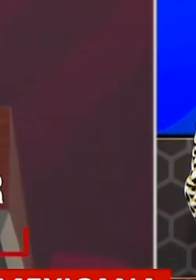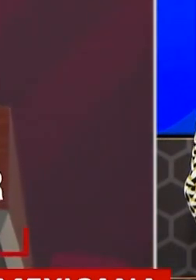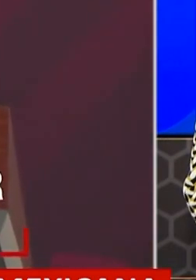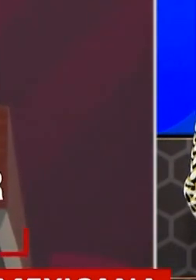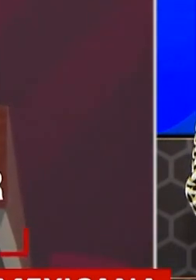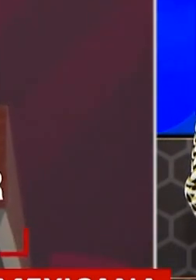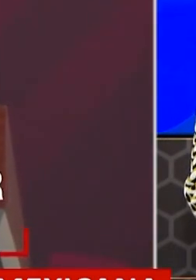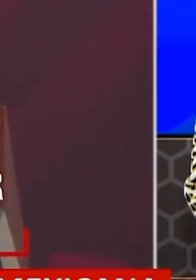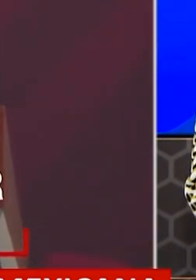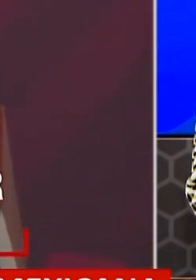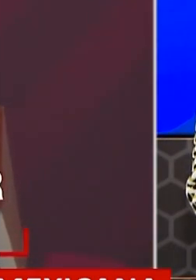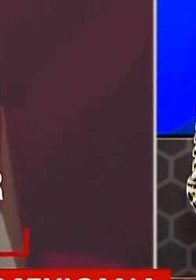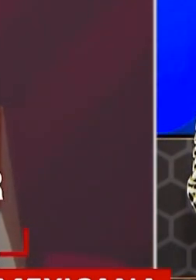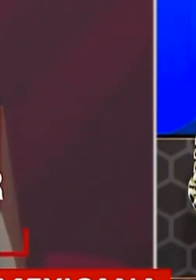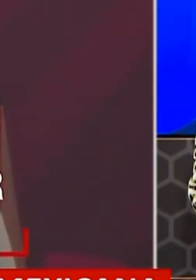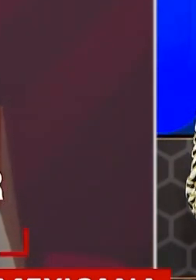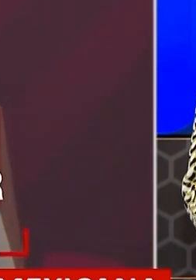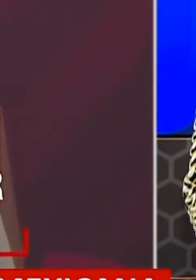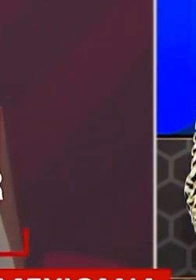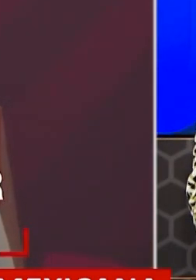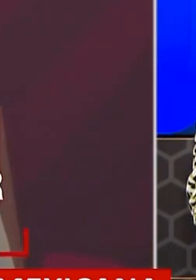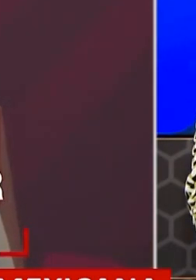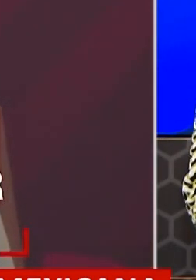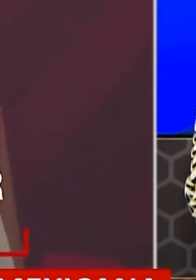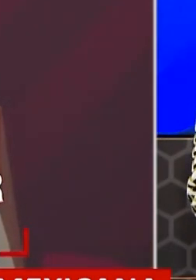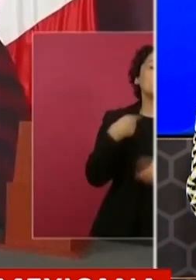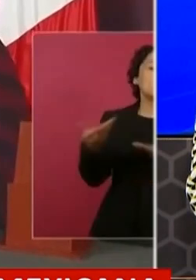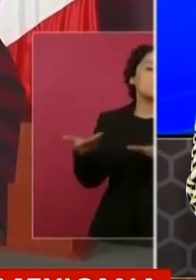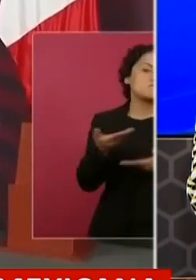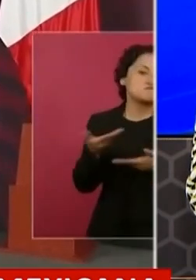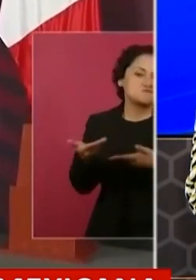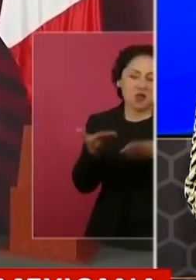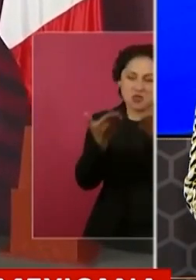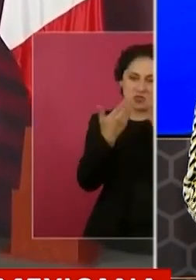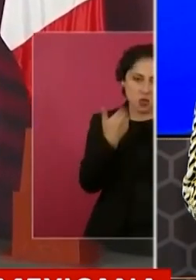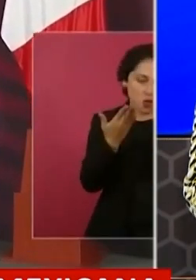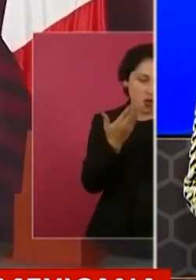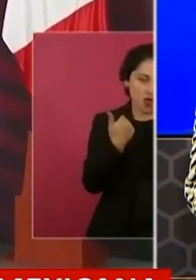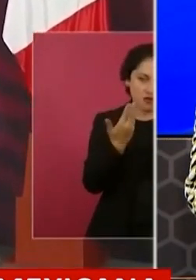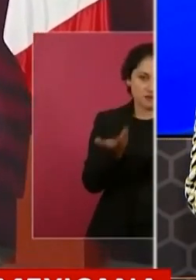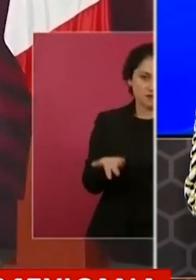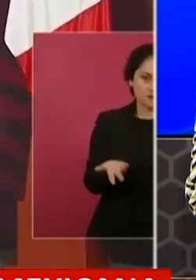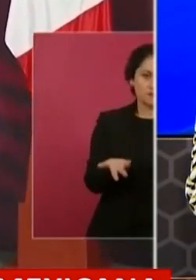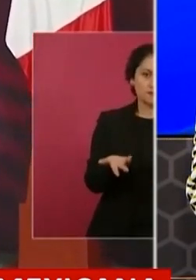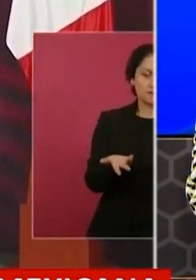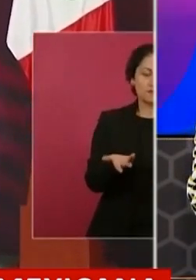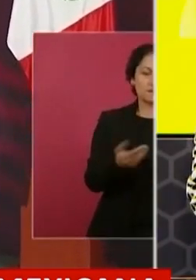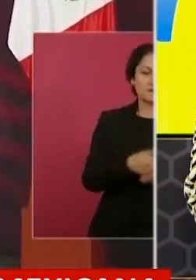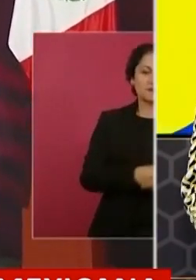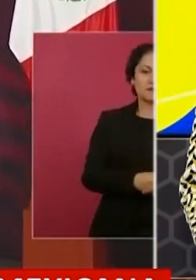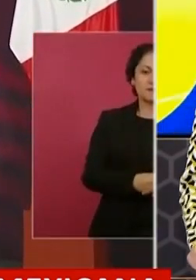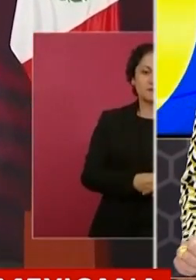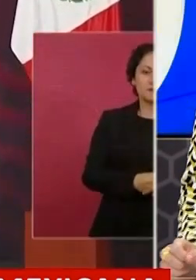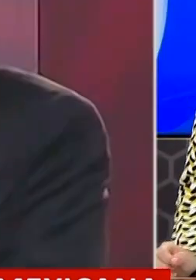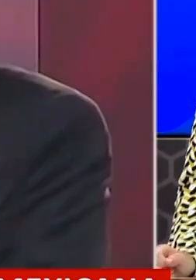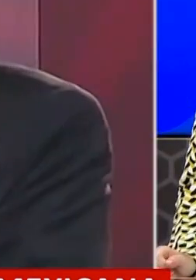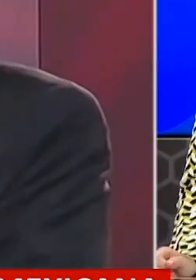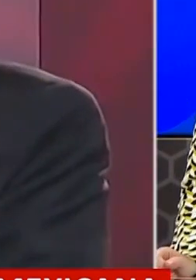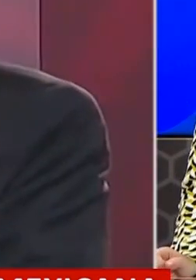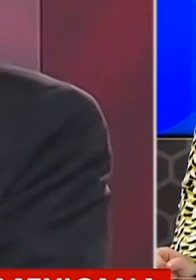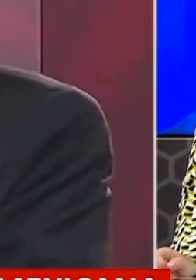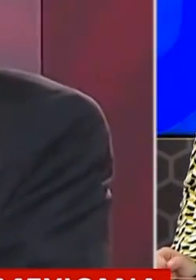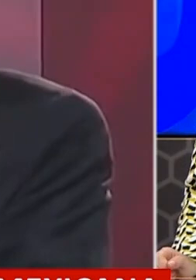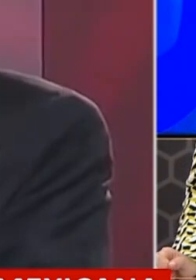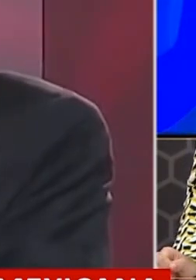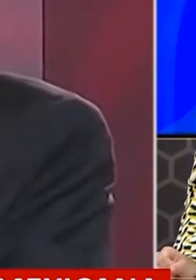pidiendo básicamente el desglose de todos los gastos que se hayan generado hasta la fecha en el que ingresó esta solicitud, la solicitud